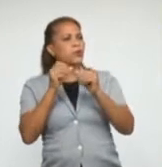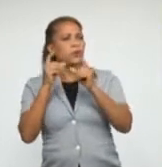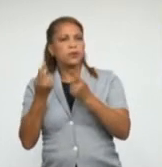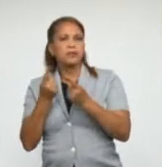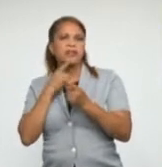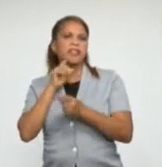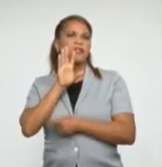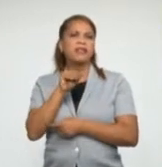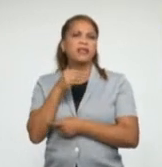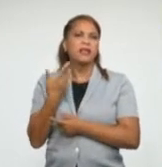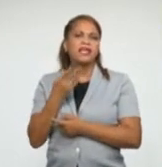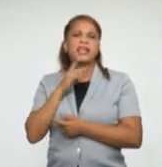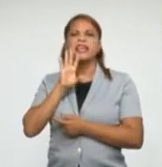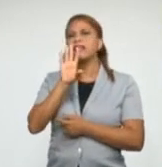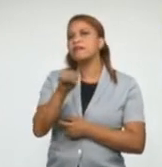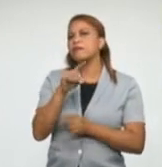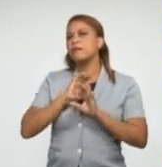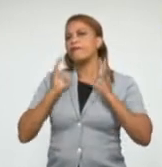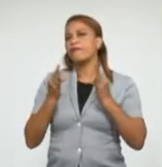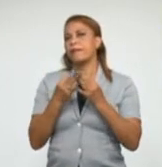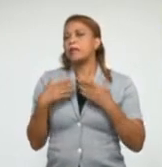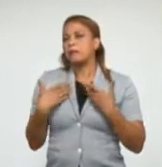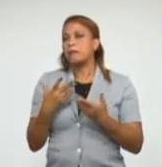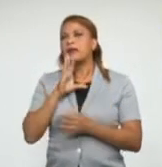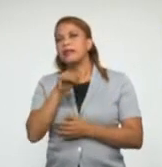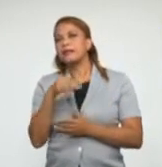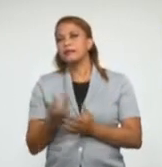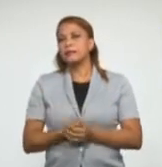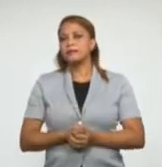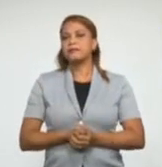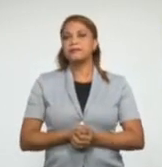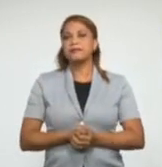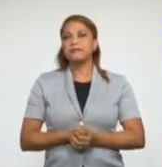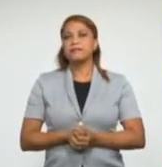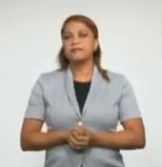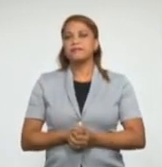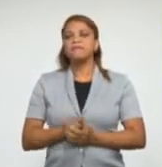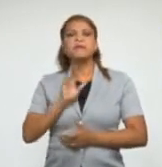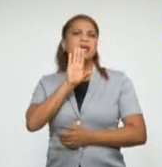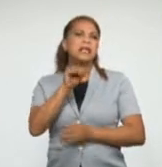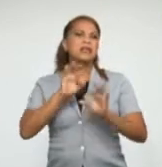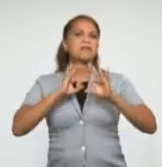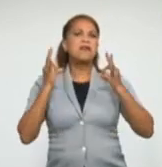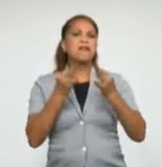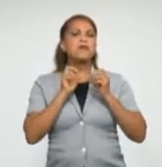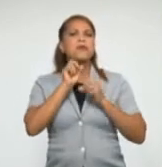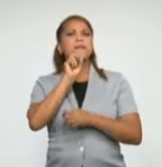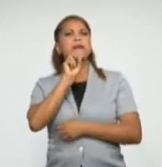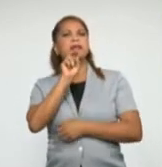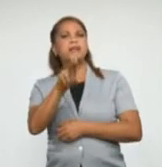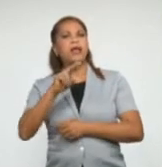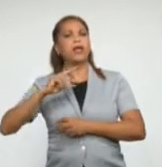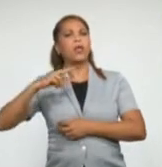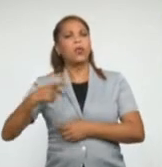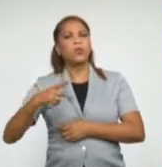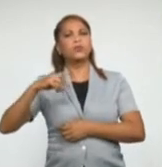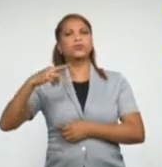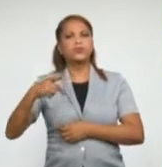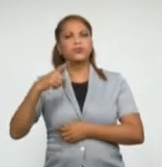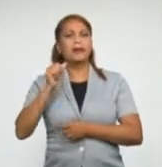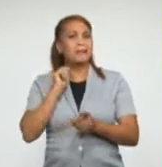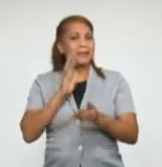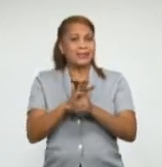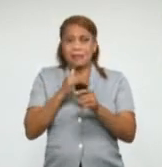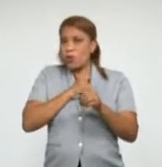a decir a la familia cubana? ¿Qué le vamos a decir a la familia cubana? Un mensaje que se ha venido transmitiendo desde la hora